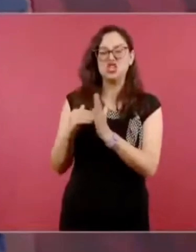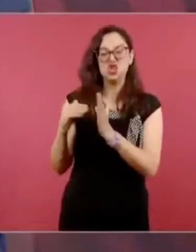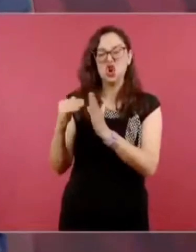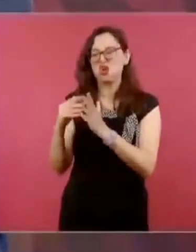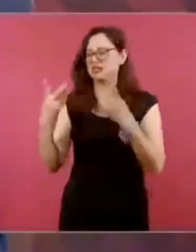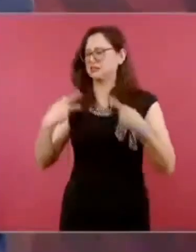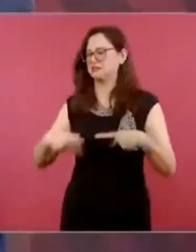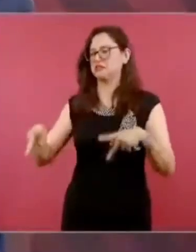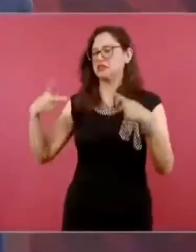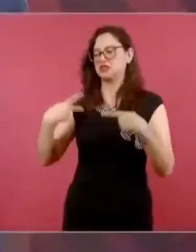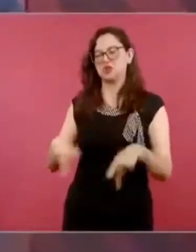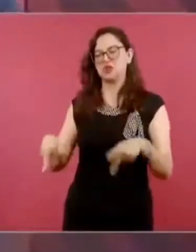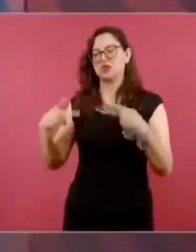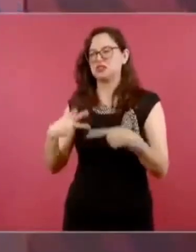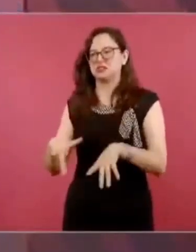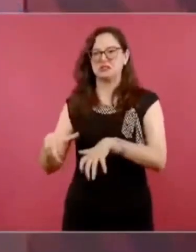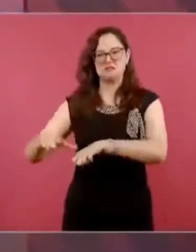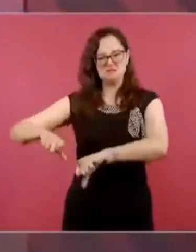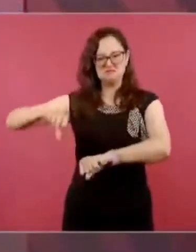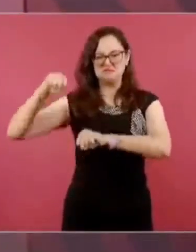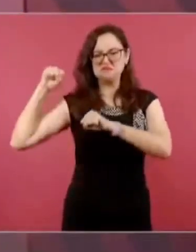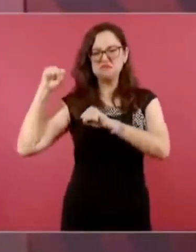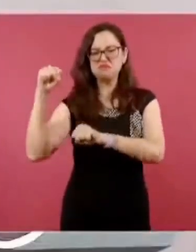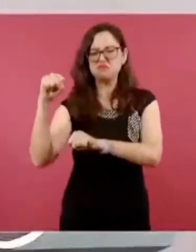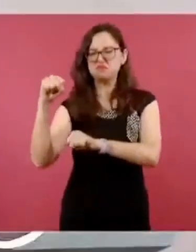lugar y